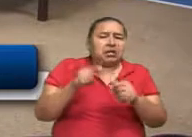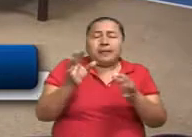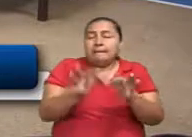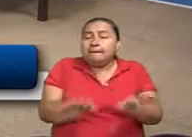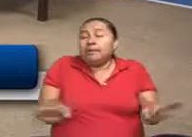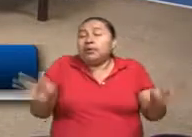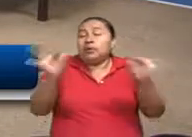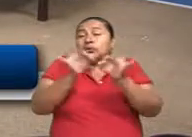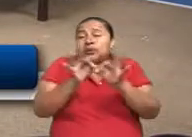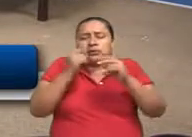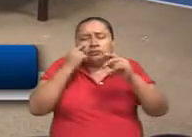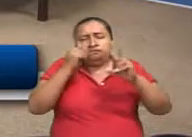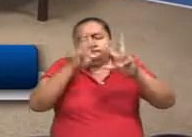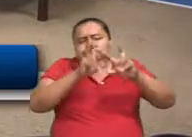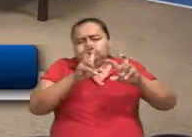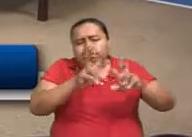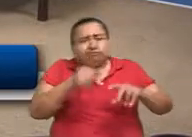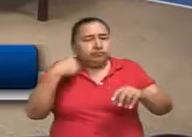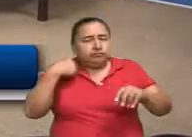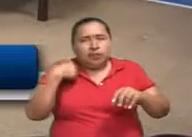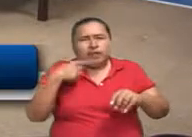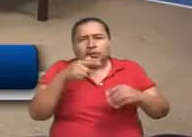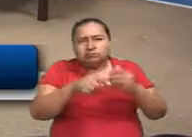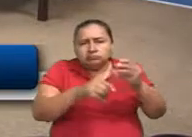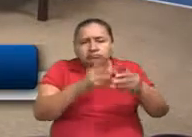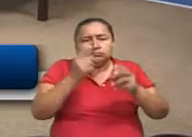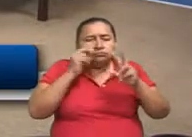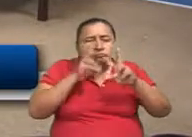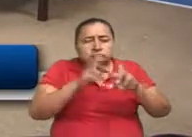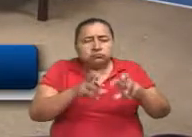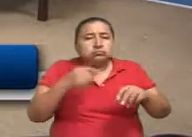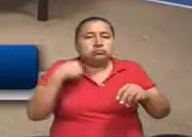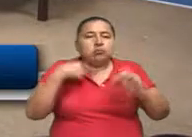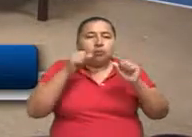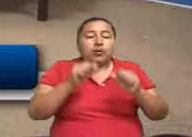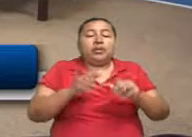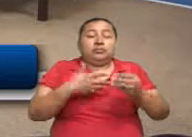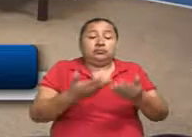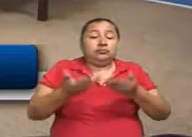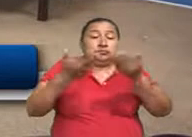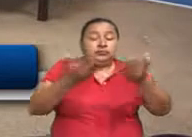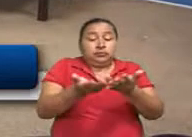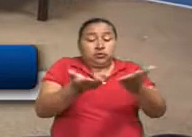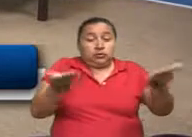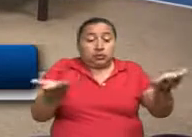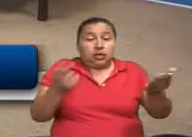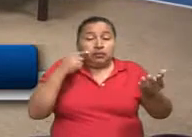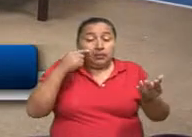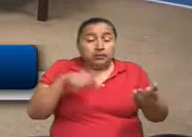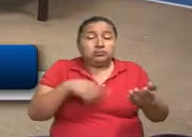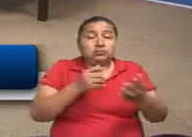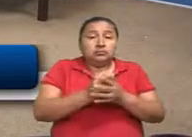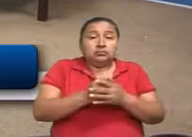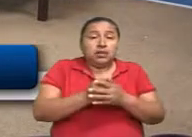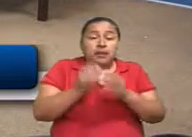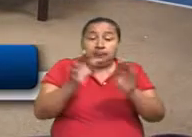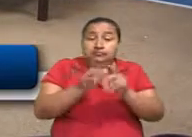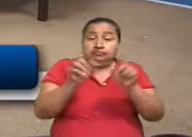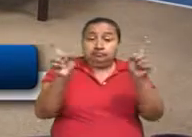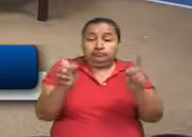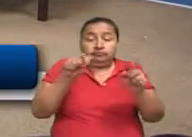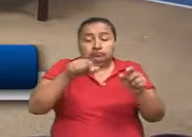examen físico, constantemente, sí. Puede acostar al niño acostadito, con las